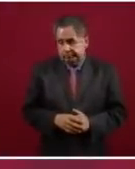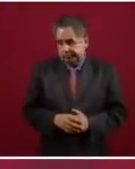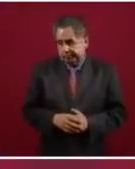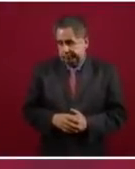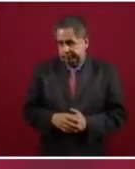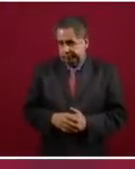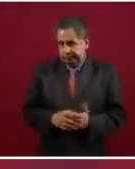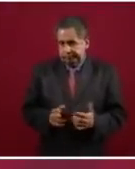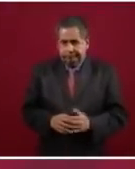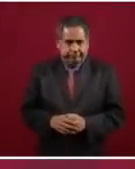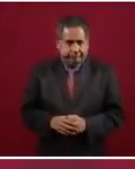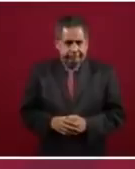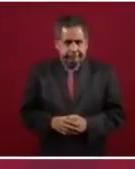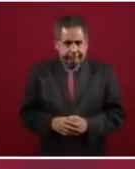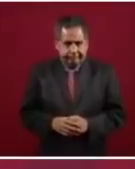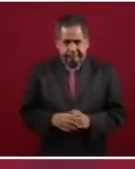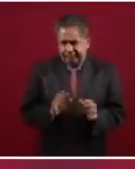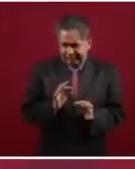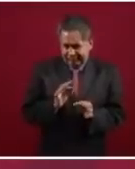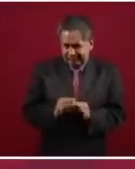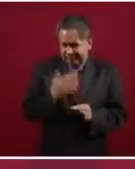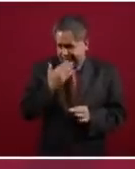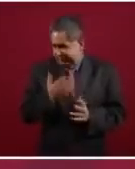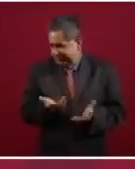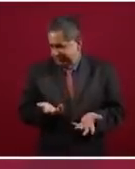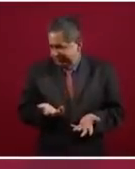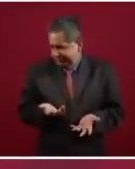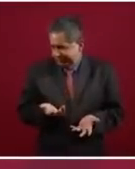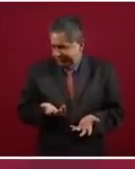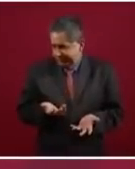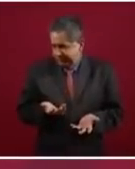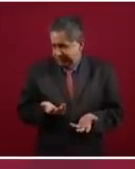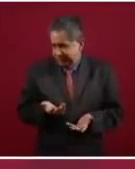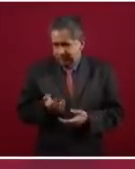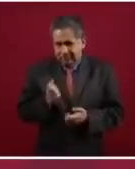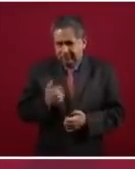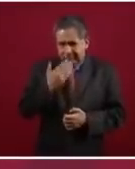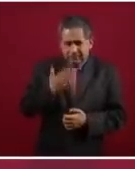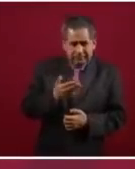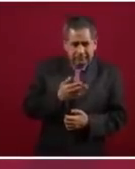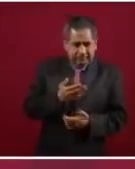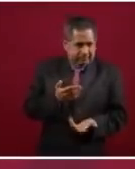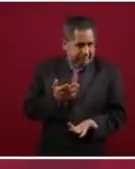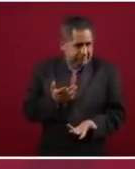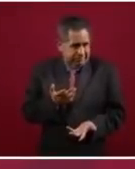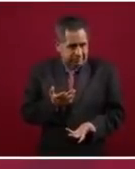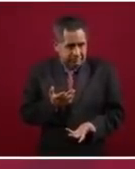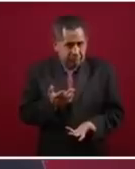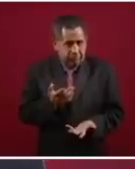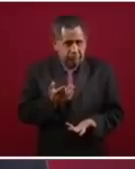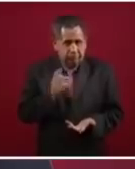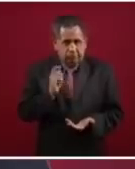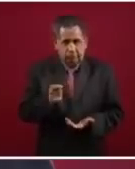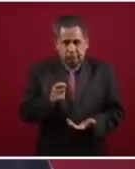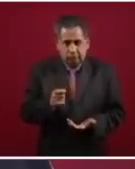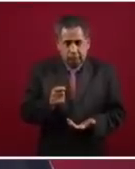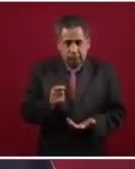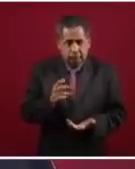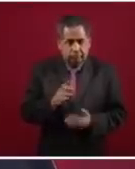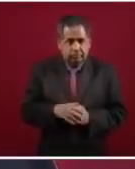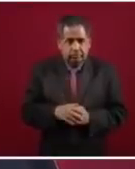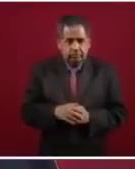¿está correcto, es bueno el que se